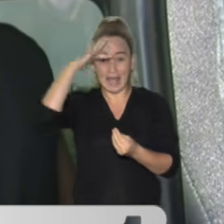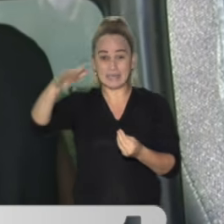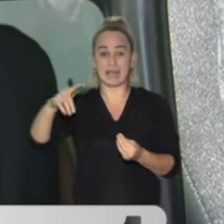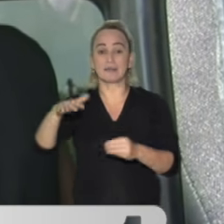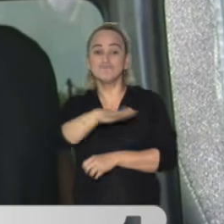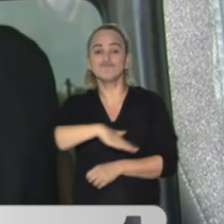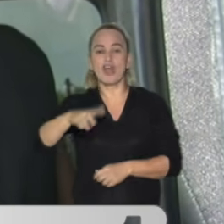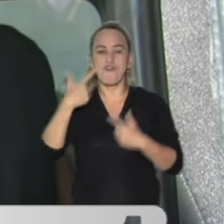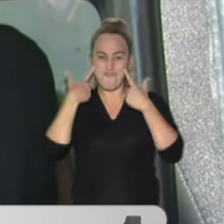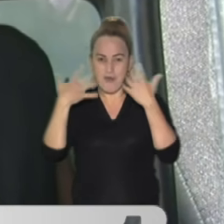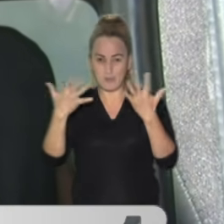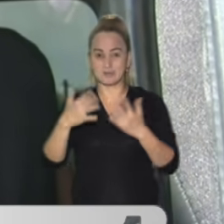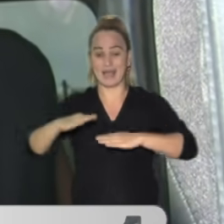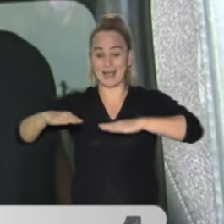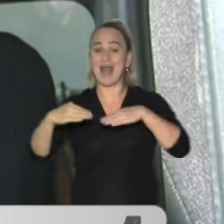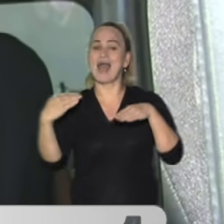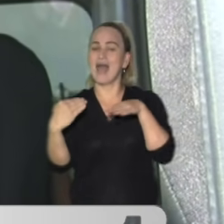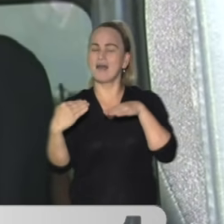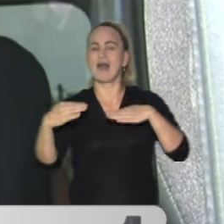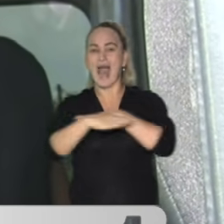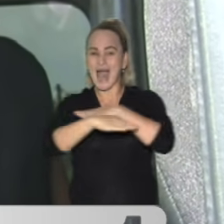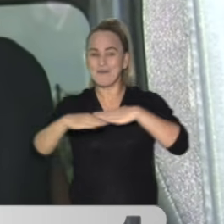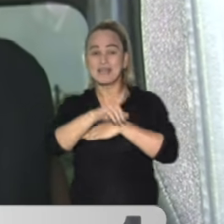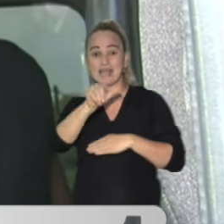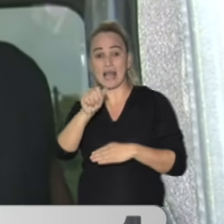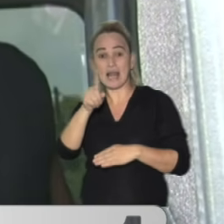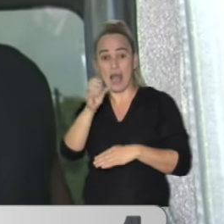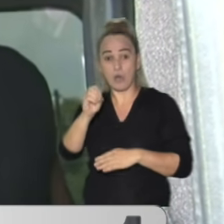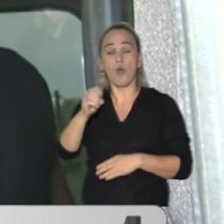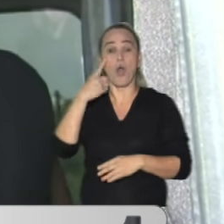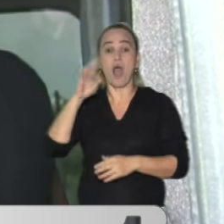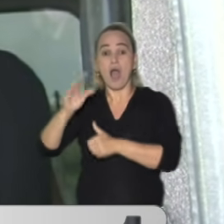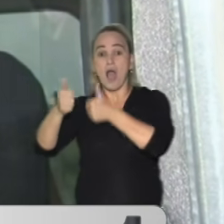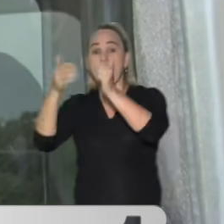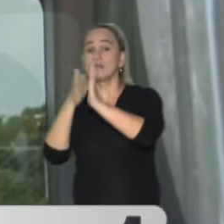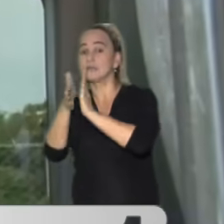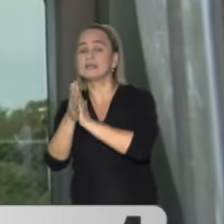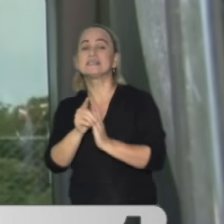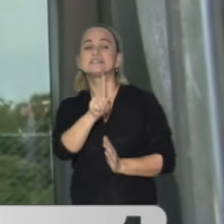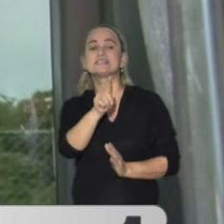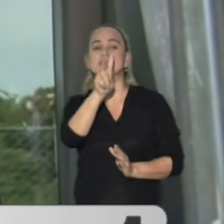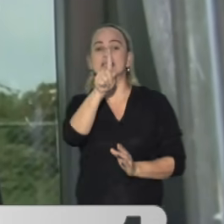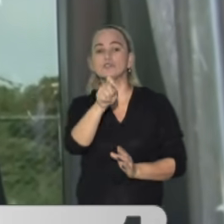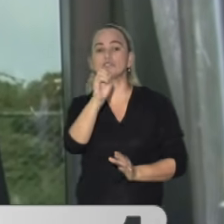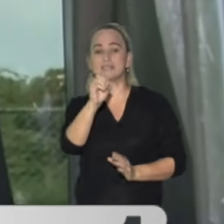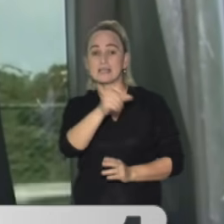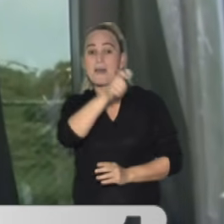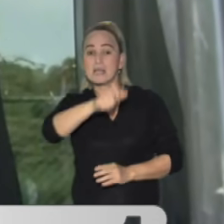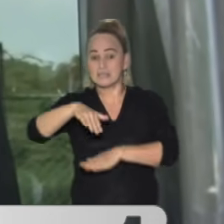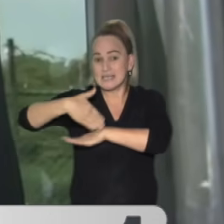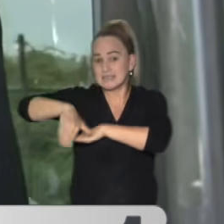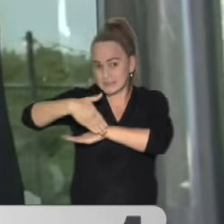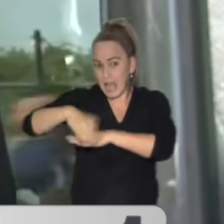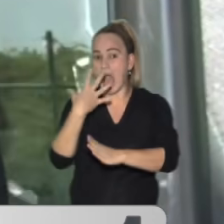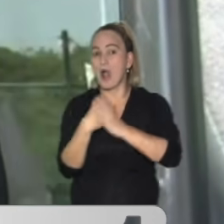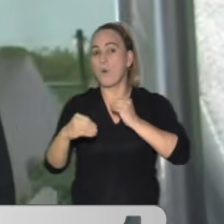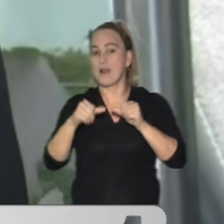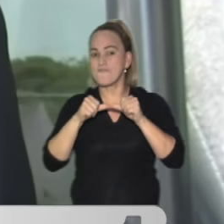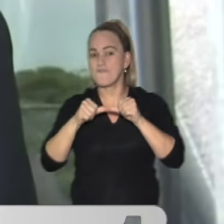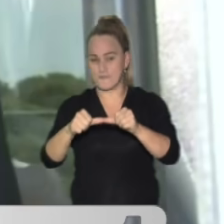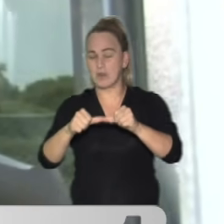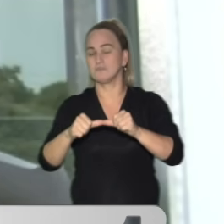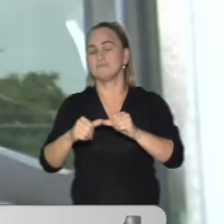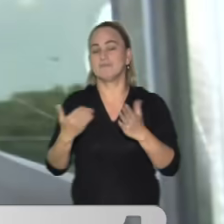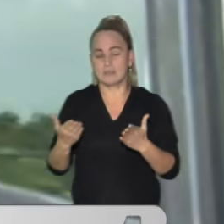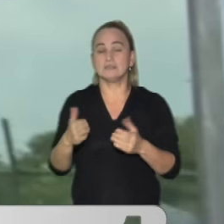Nada más aquí, en la Avenida del Lago, de acuerdo con las autoridades, hay unos 160 habitantes en situación de calle. Pero